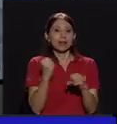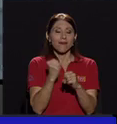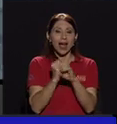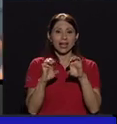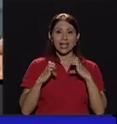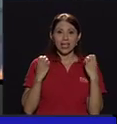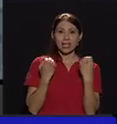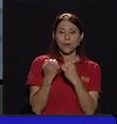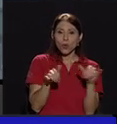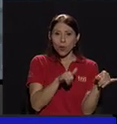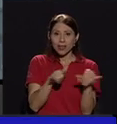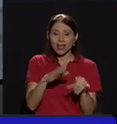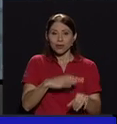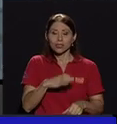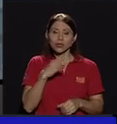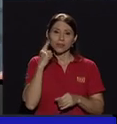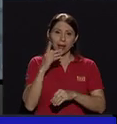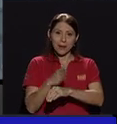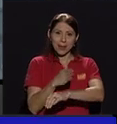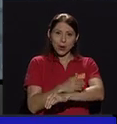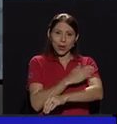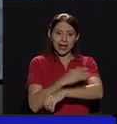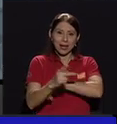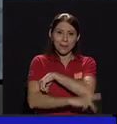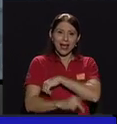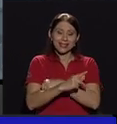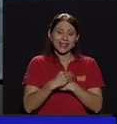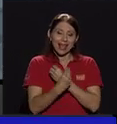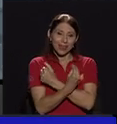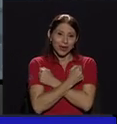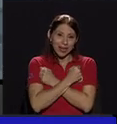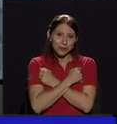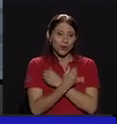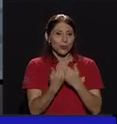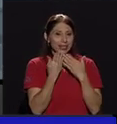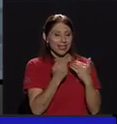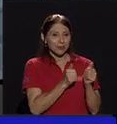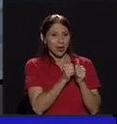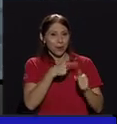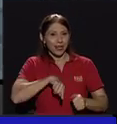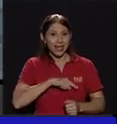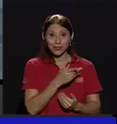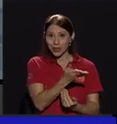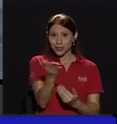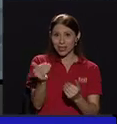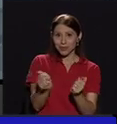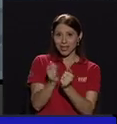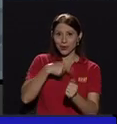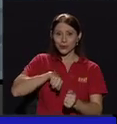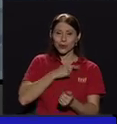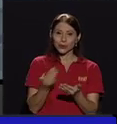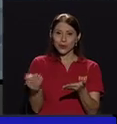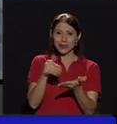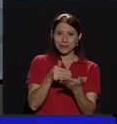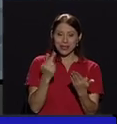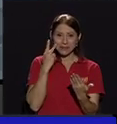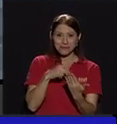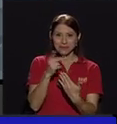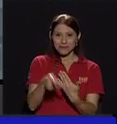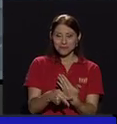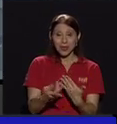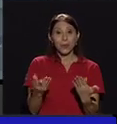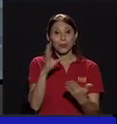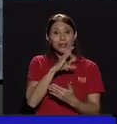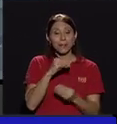trabajar en equipo, en igualdad de condiciones, para mejorar el país que tanto queremos. Muchas gracias por acompañarnos y a ustedes por estar con nosotros una vez